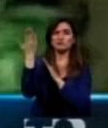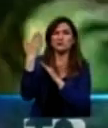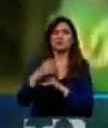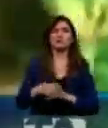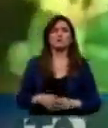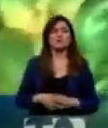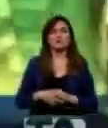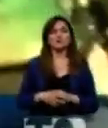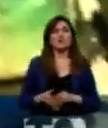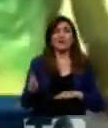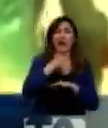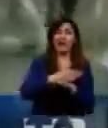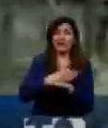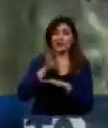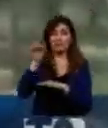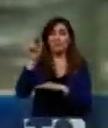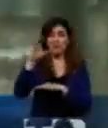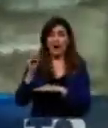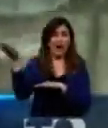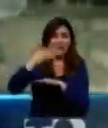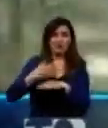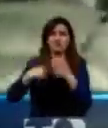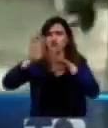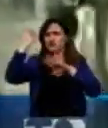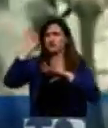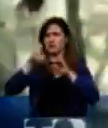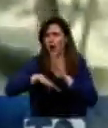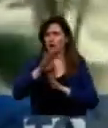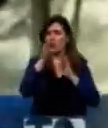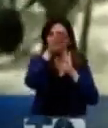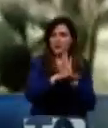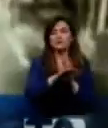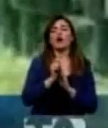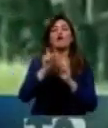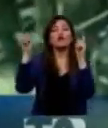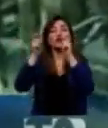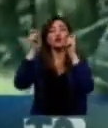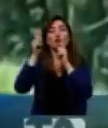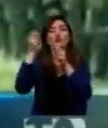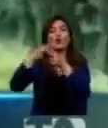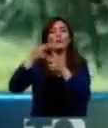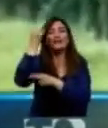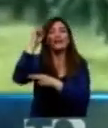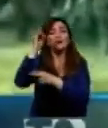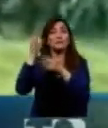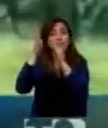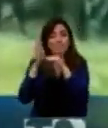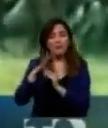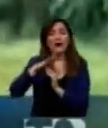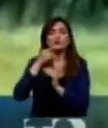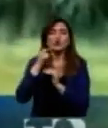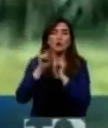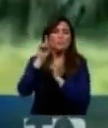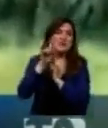otrora Fuerzas Armadas Revolucionarias de Colombia, FARC, mientras la Fundación Ideas para la Paz estima que la cifra va